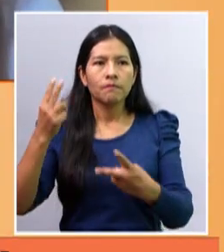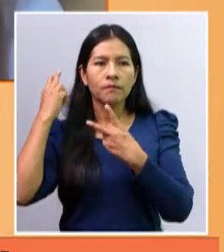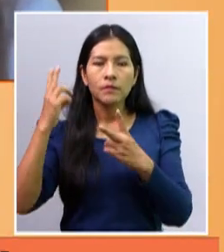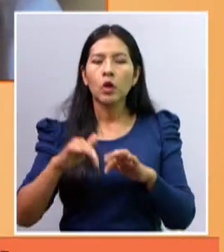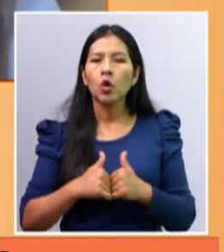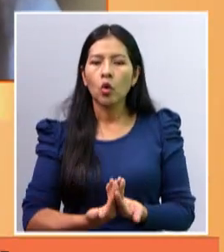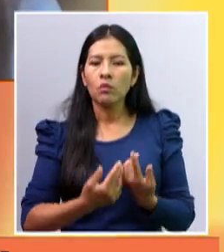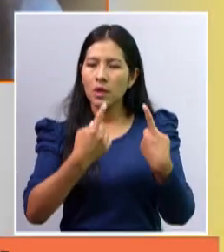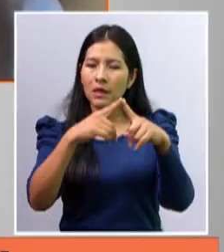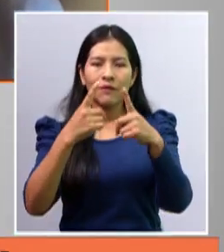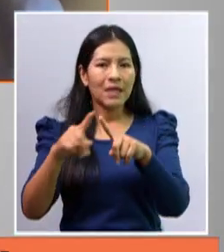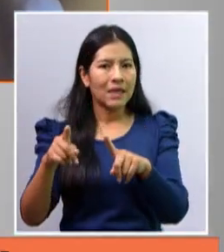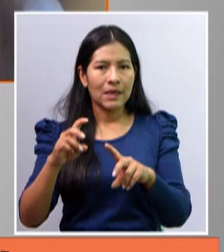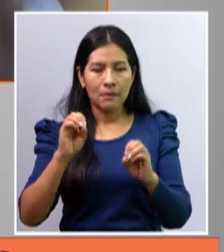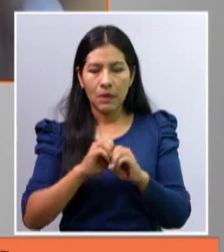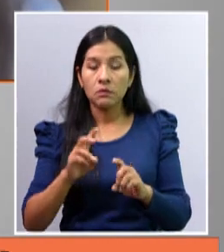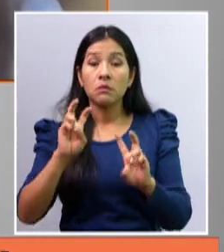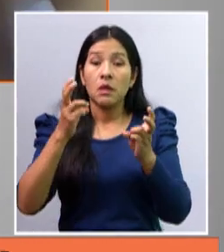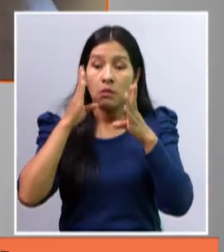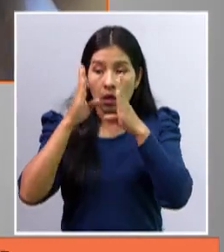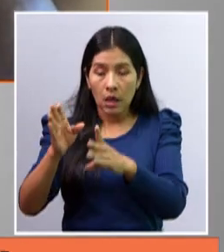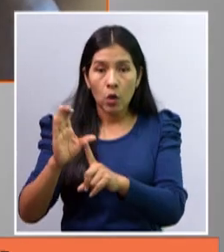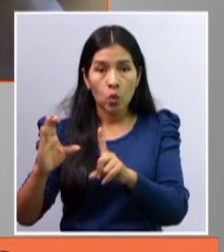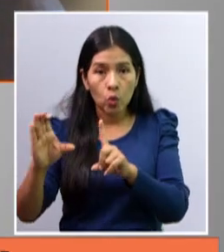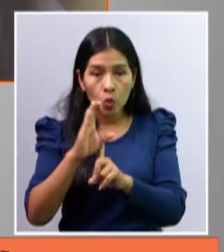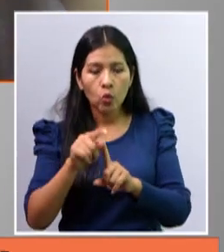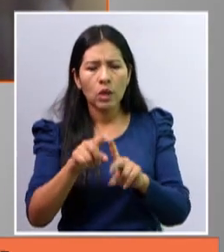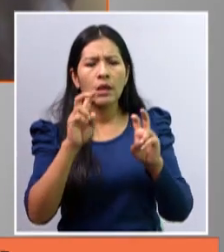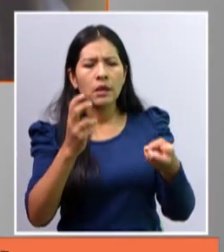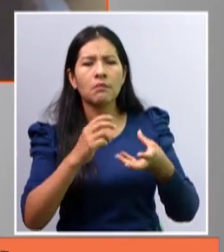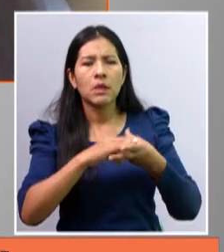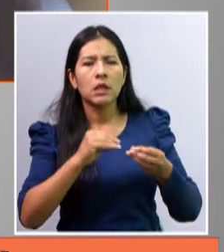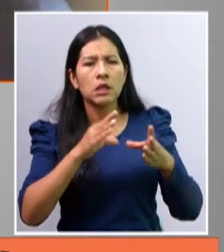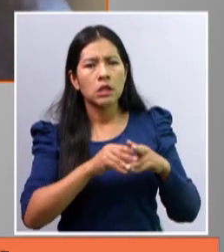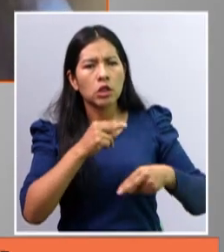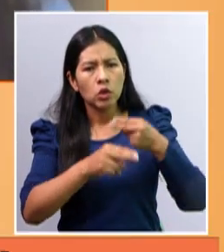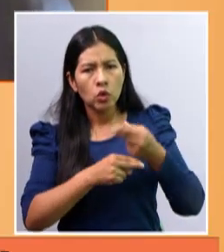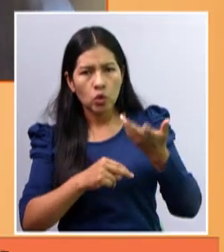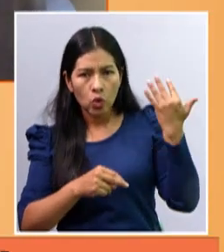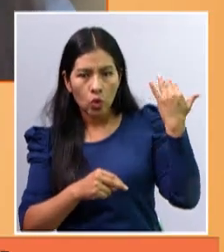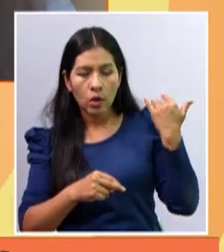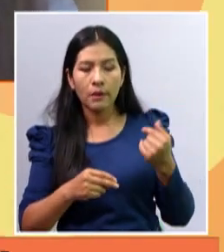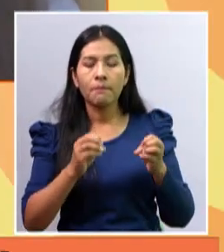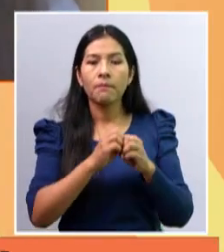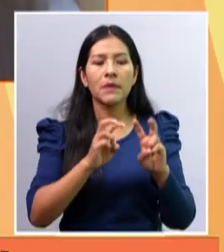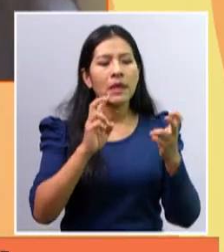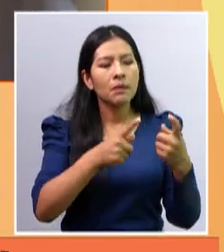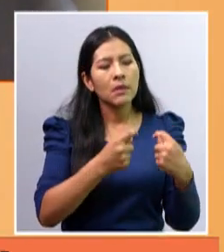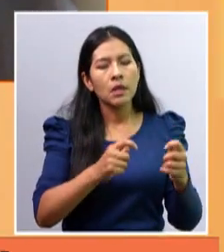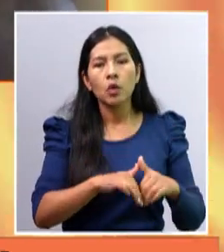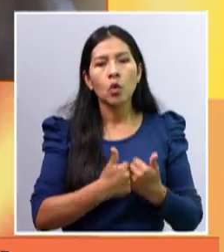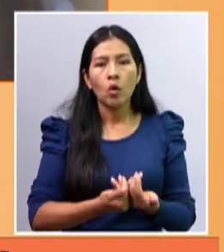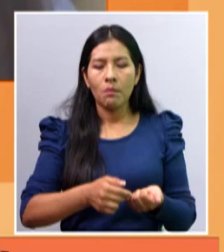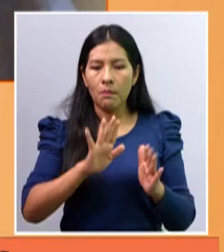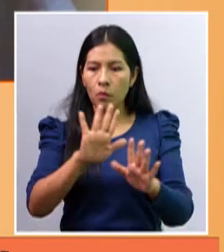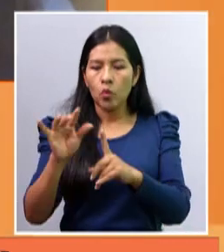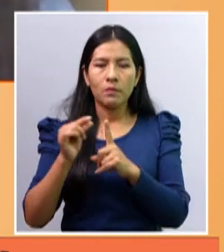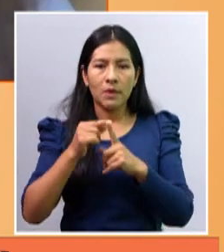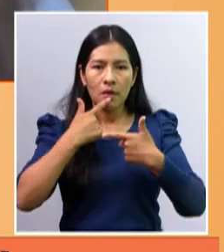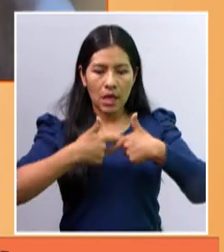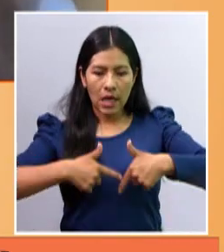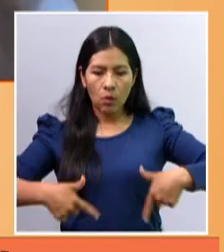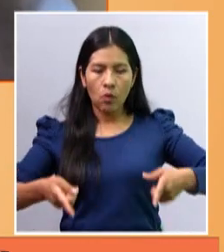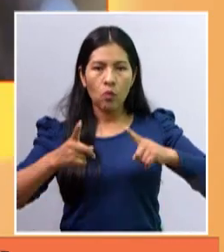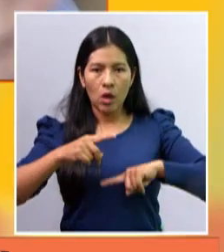de este diversos puntos desde la cultura desde los tratamientos de la historia desde el tratamiento mismo del lenguaje al